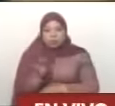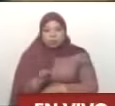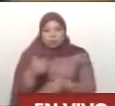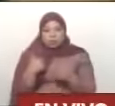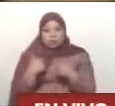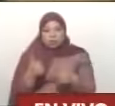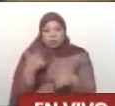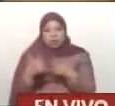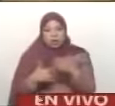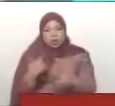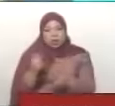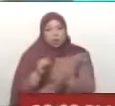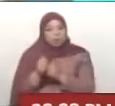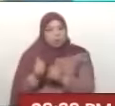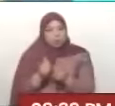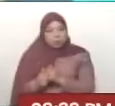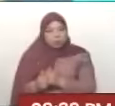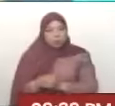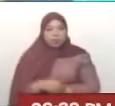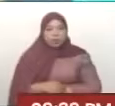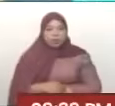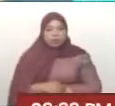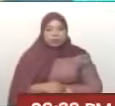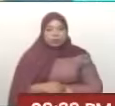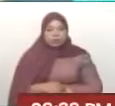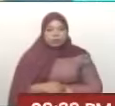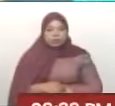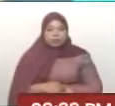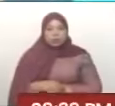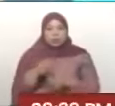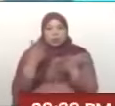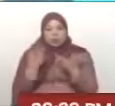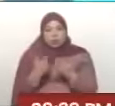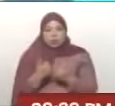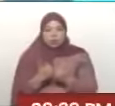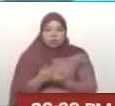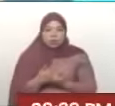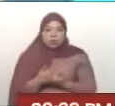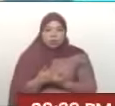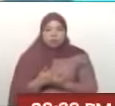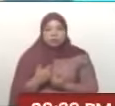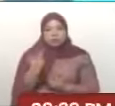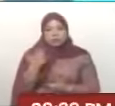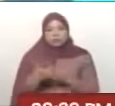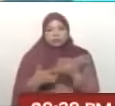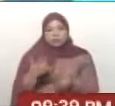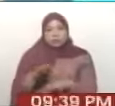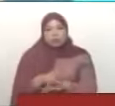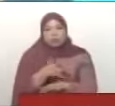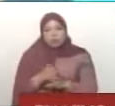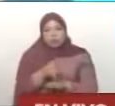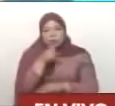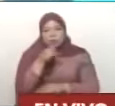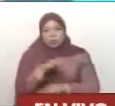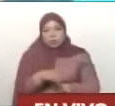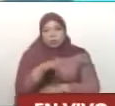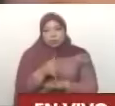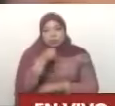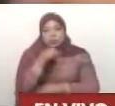salud, actividad física y deporte. Son como los tres elementos principales,